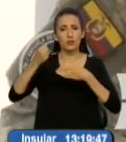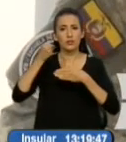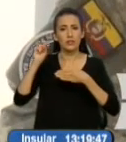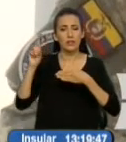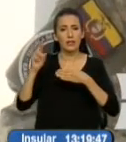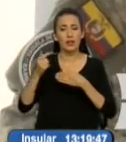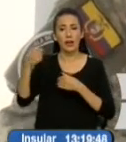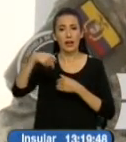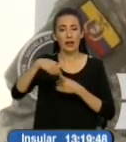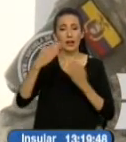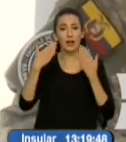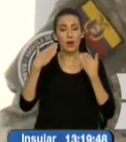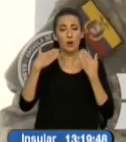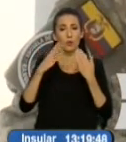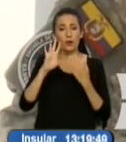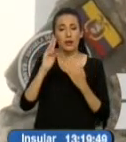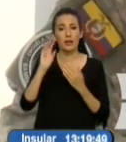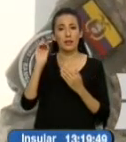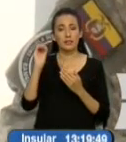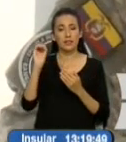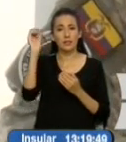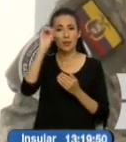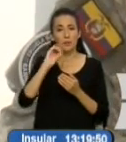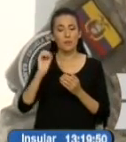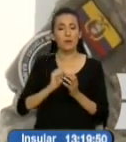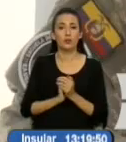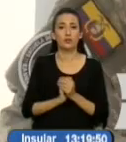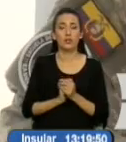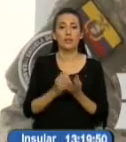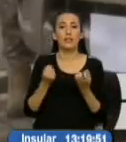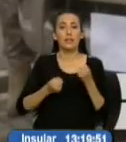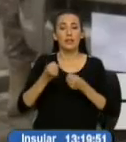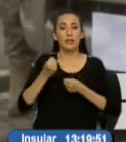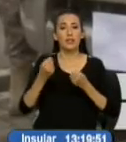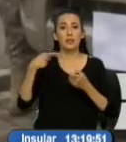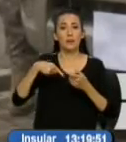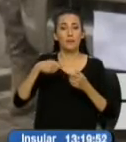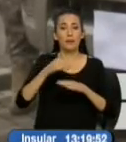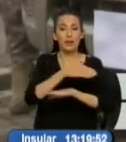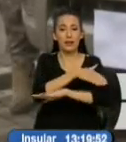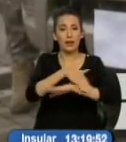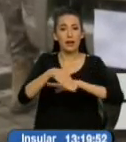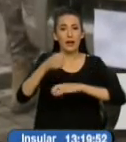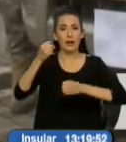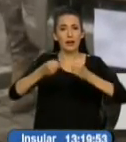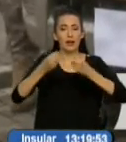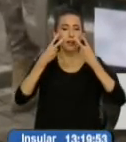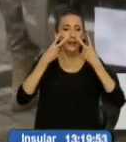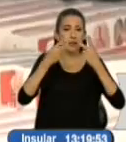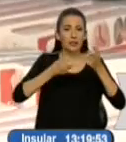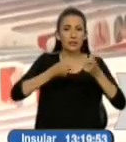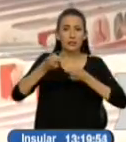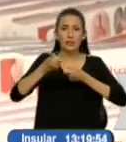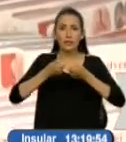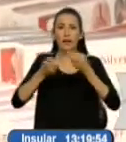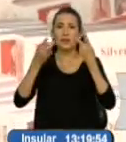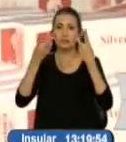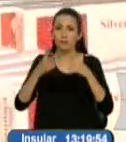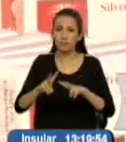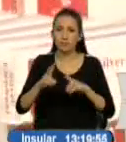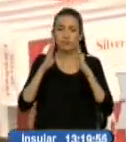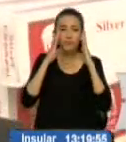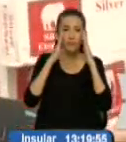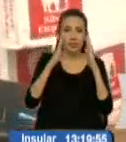un 70% y de la frontera norte un 30% hasta la ciudad de Guayaquil. En carretera, la unidad de vigilancia aduanera también logró